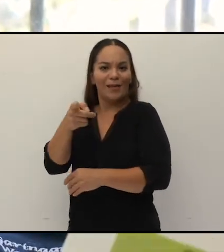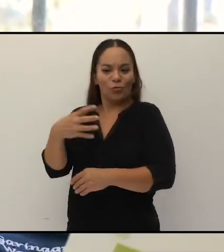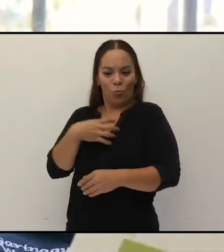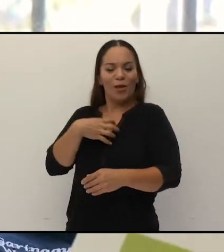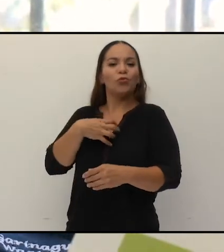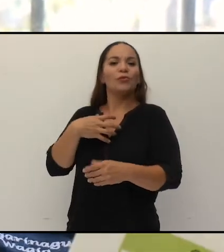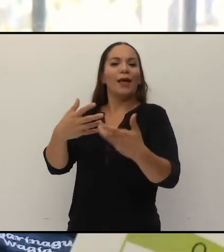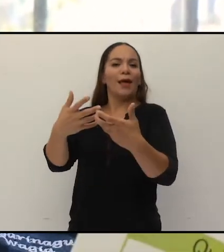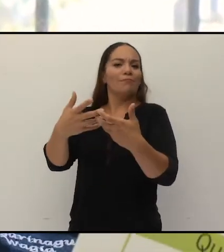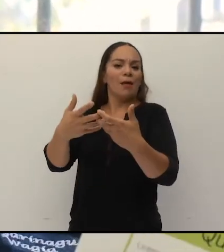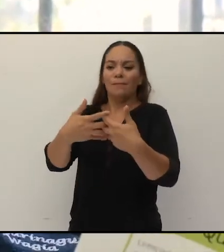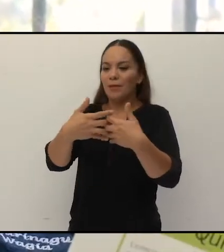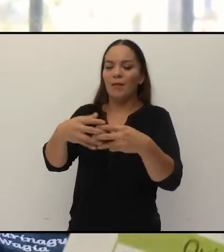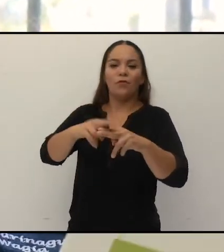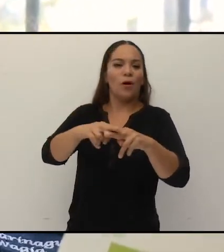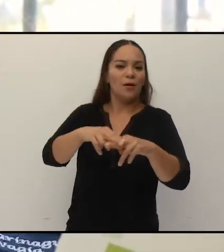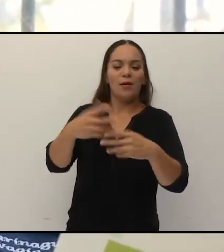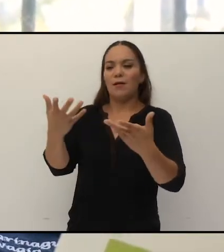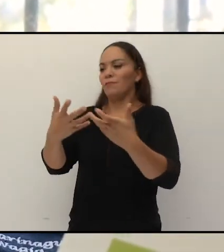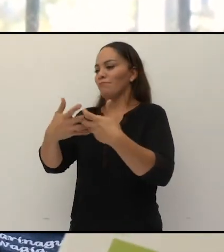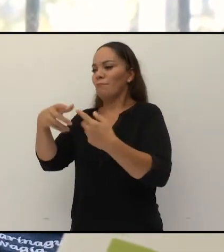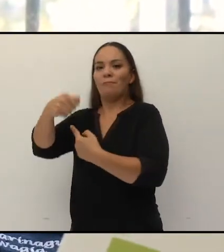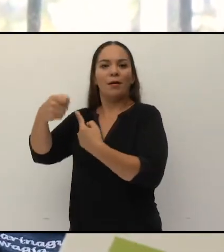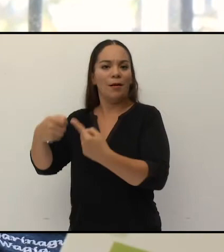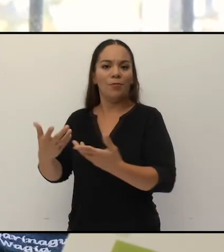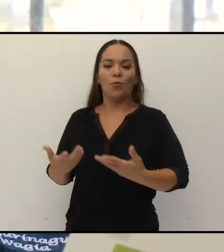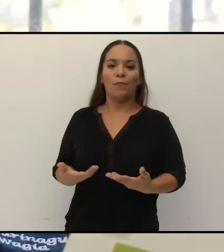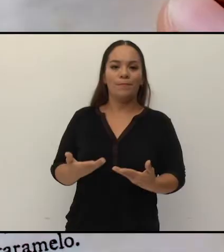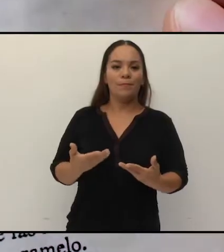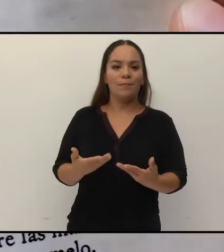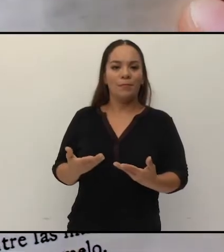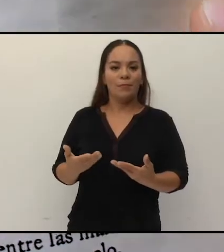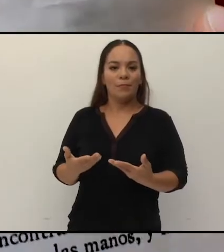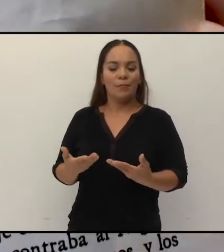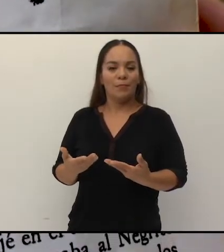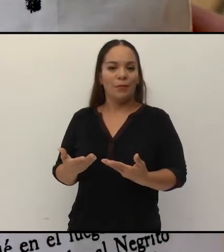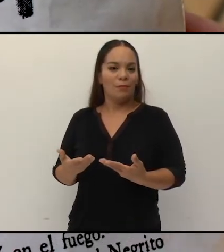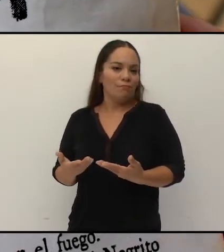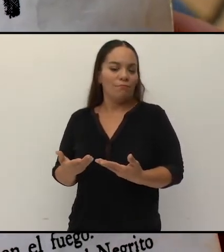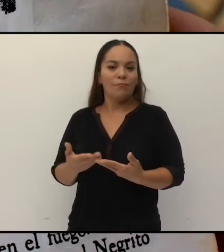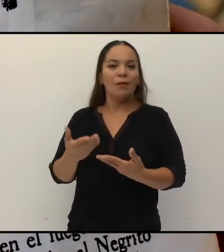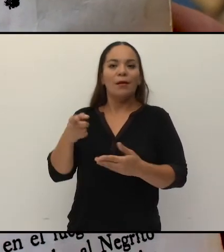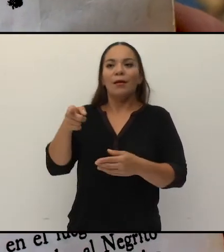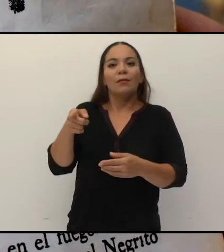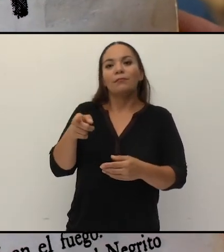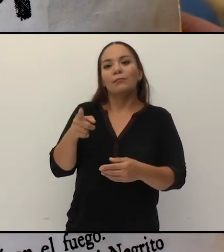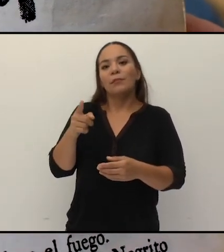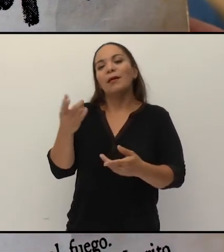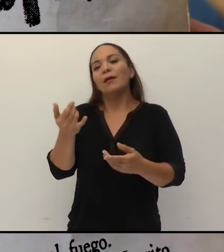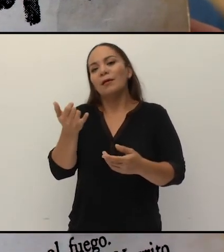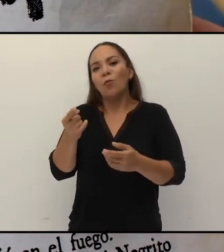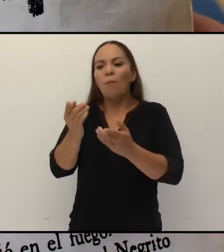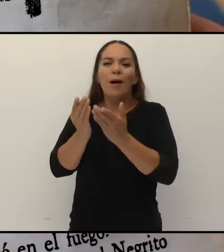de la compañía de ferrocarril, jefe de compañía bananera, que no había pasado nunca un barco en los últimos